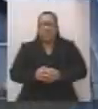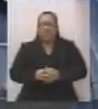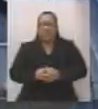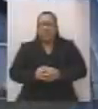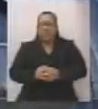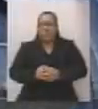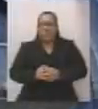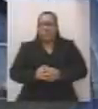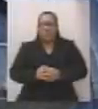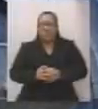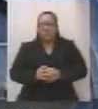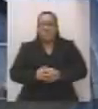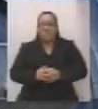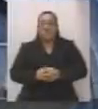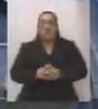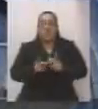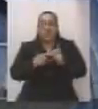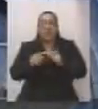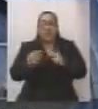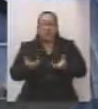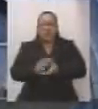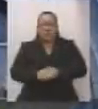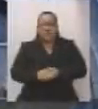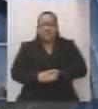Así que, en conclusión,